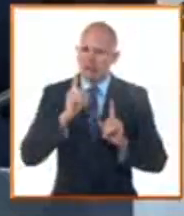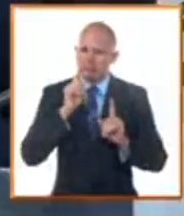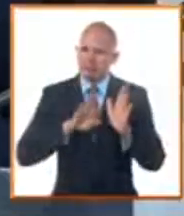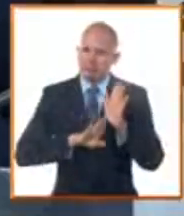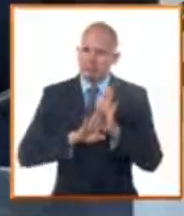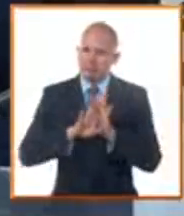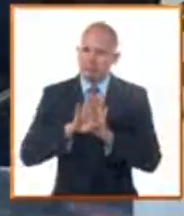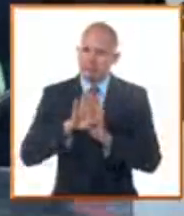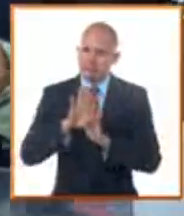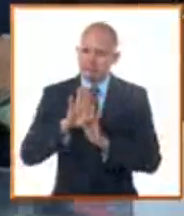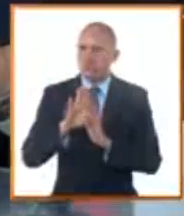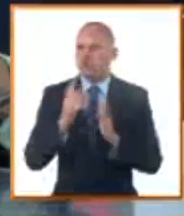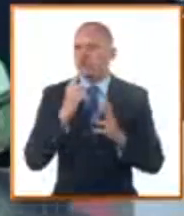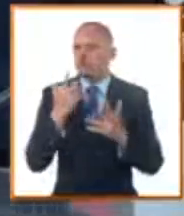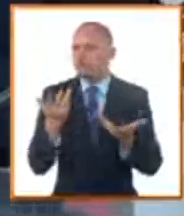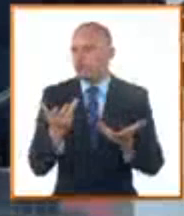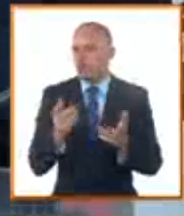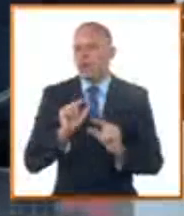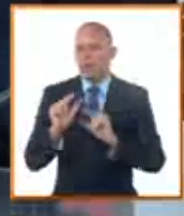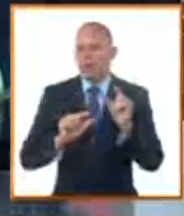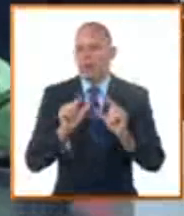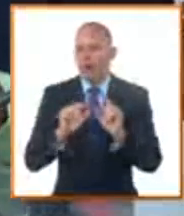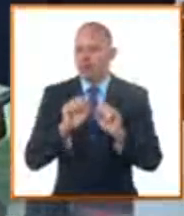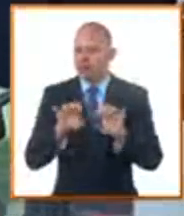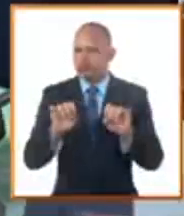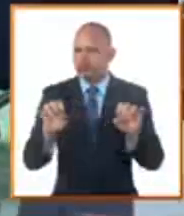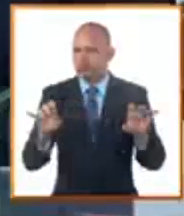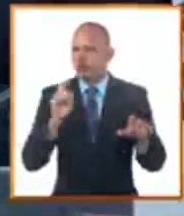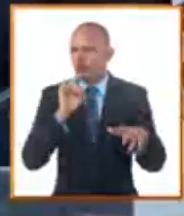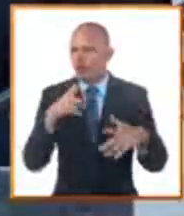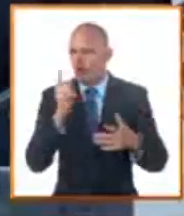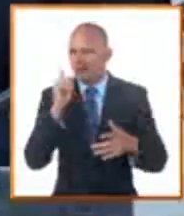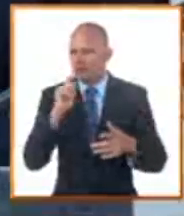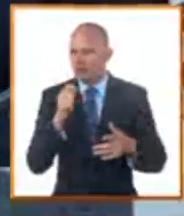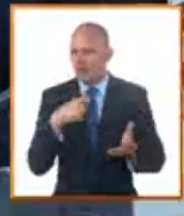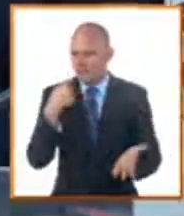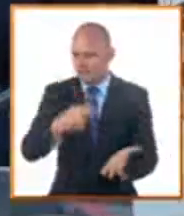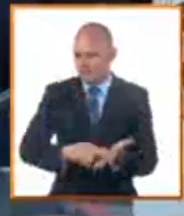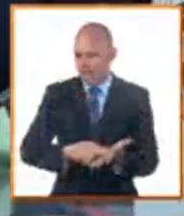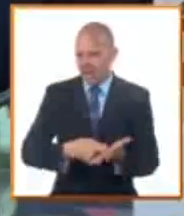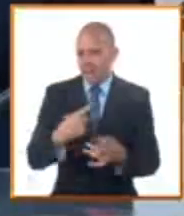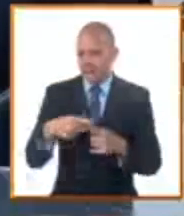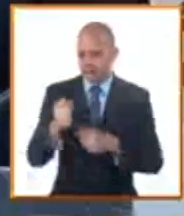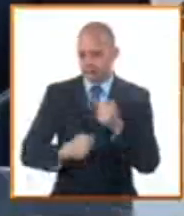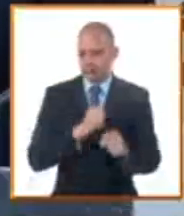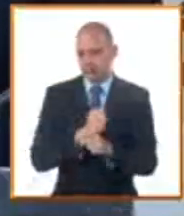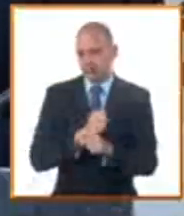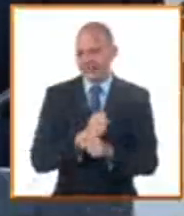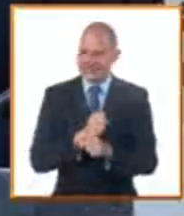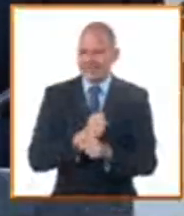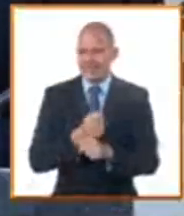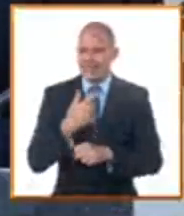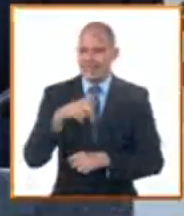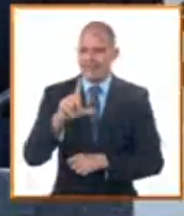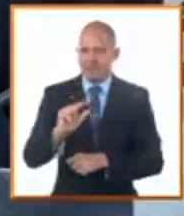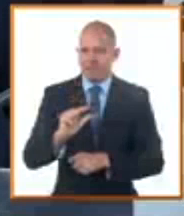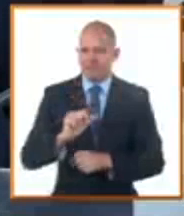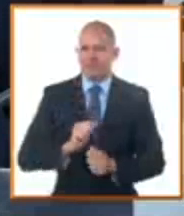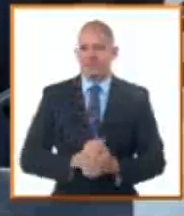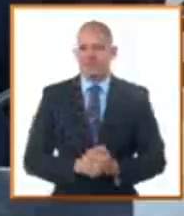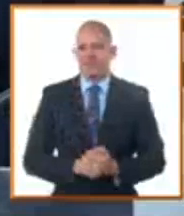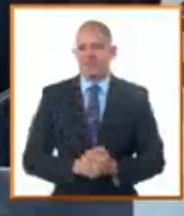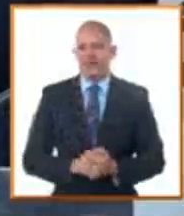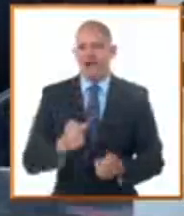en la generalización de la habilitación del pago, pero no así en el uso. El uso todavía es muy